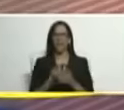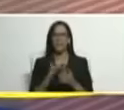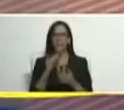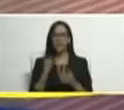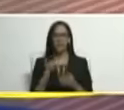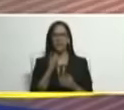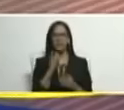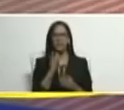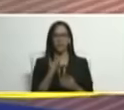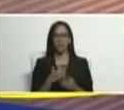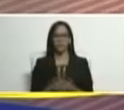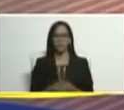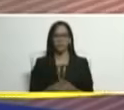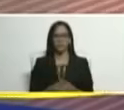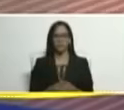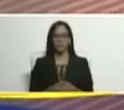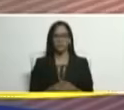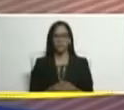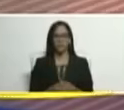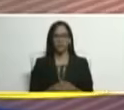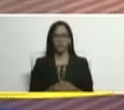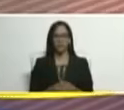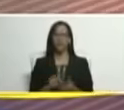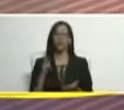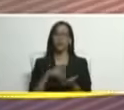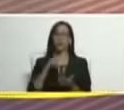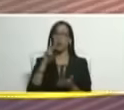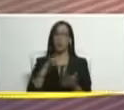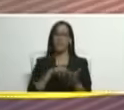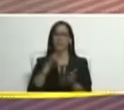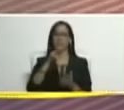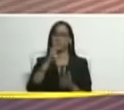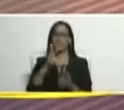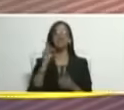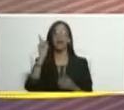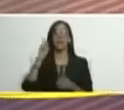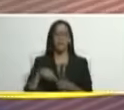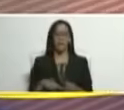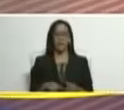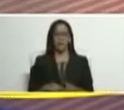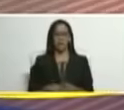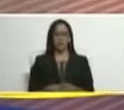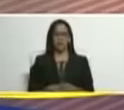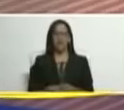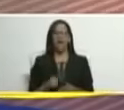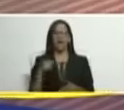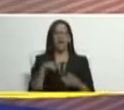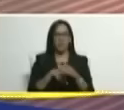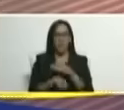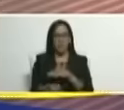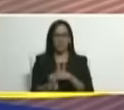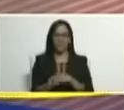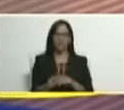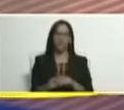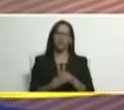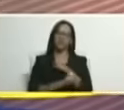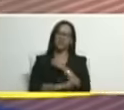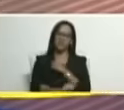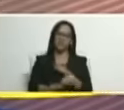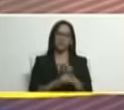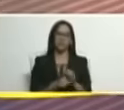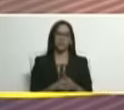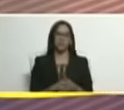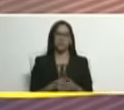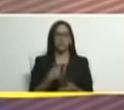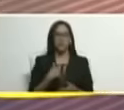enfermo. Y luego en el 2023 también, ahí nos metieron la estocada. Y yo lo